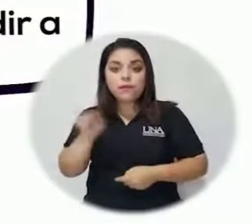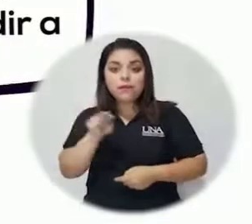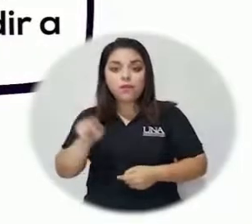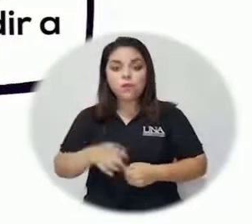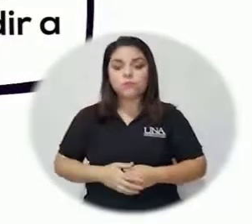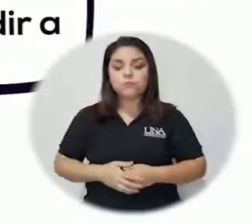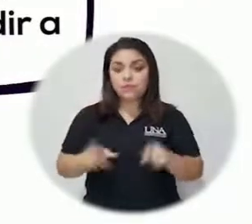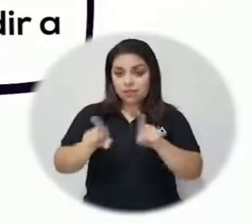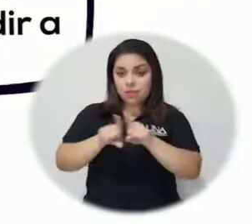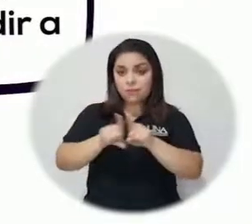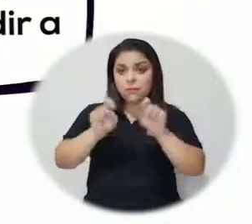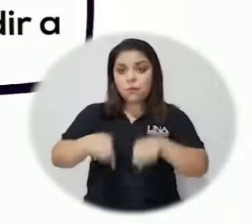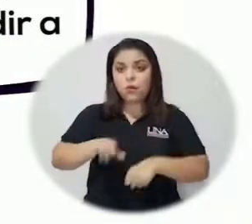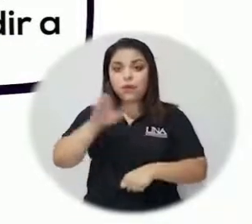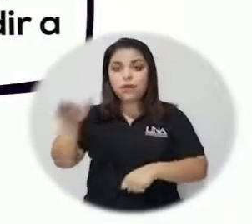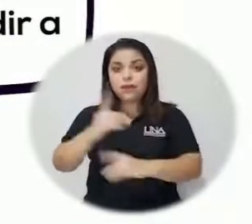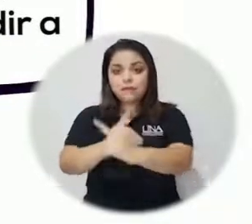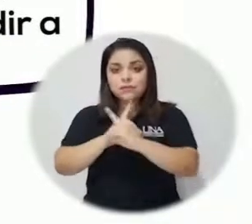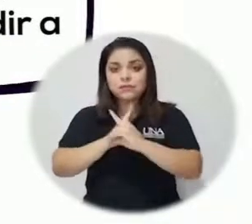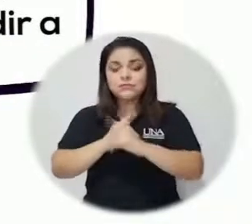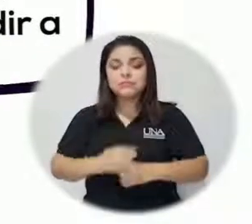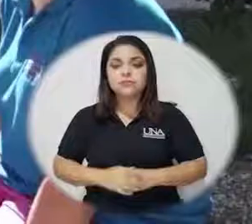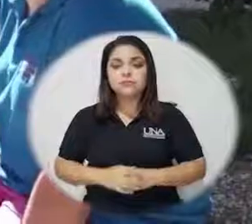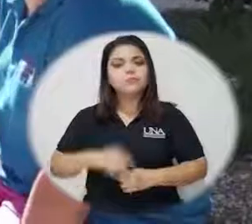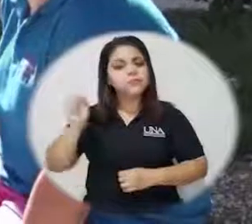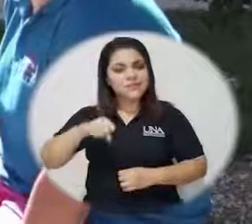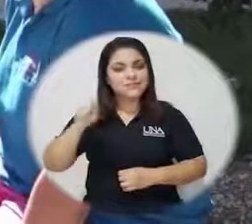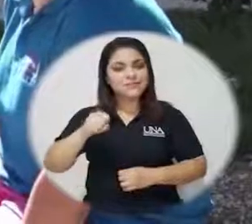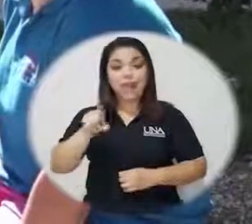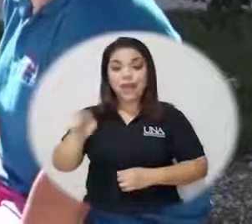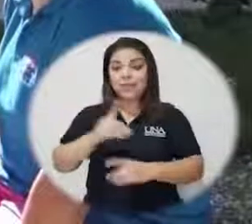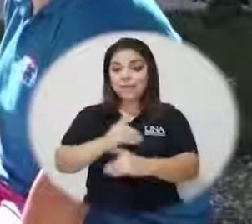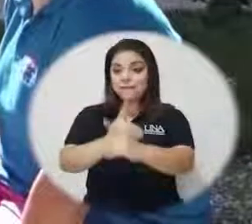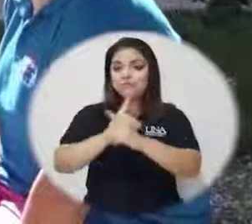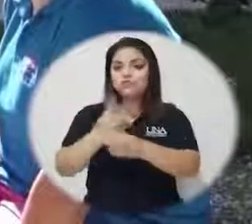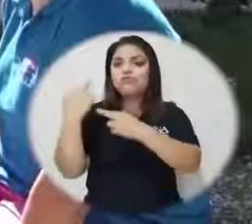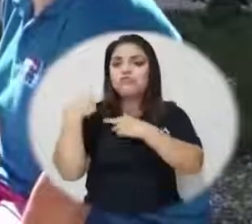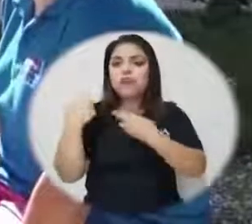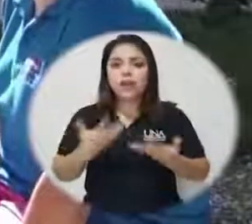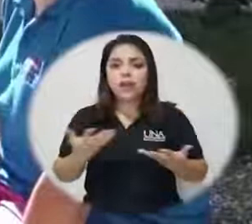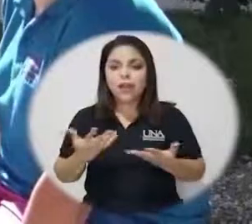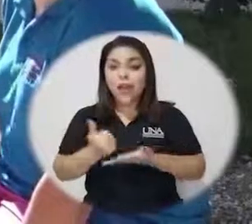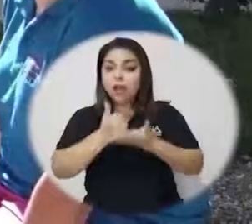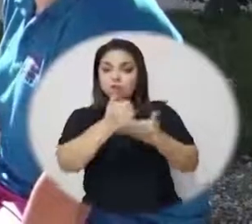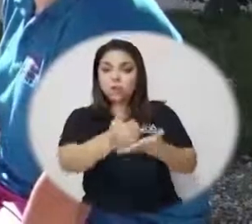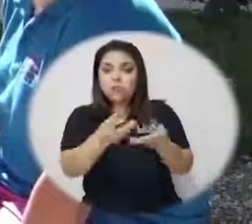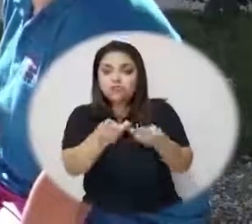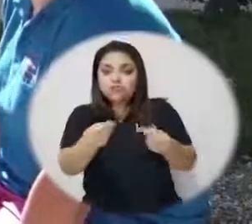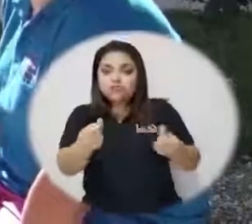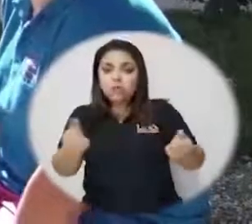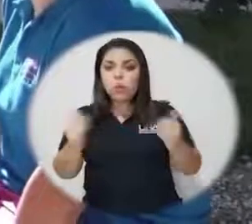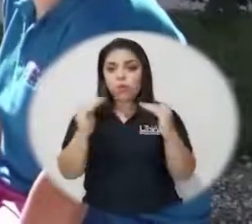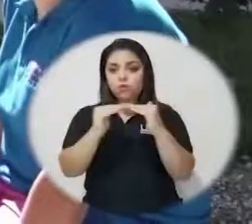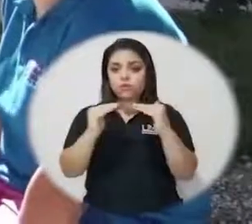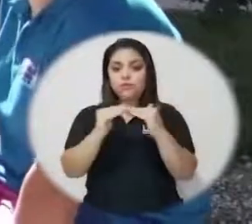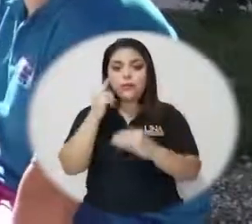entre compañeros, también puedo acudir a la Defensoría? Sí. En la Defensoría se encargan de favorecer soluciones justas para las